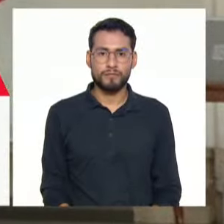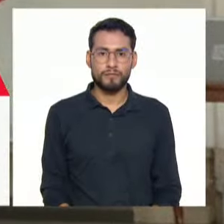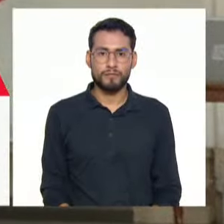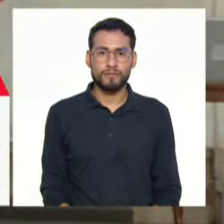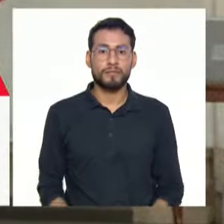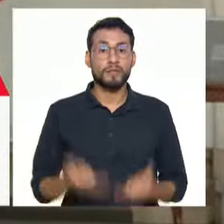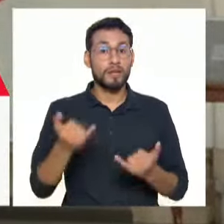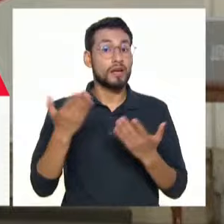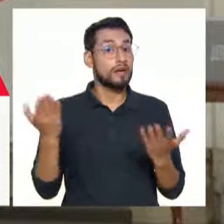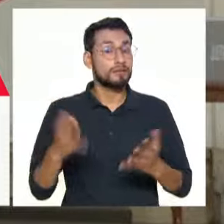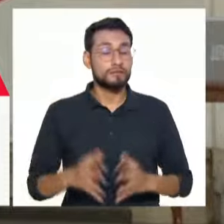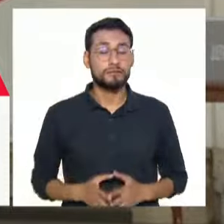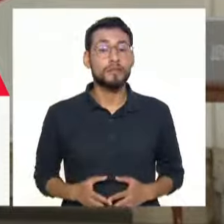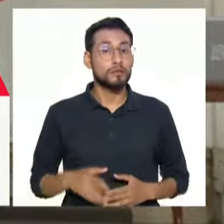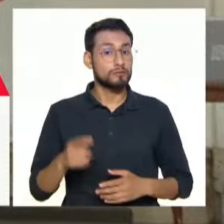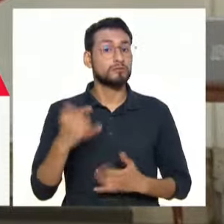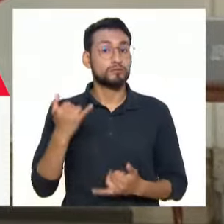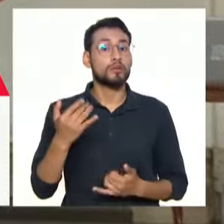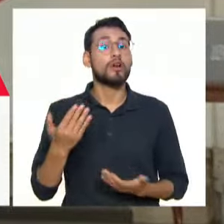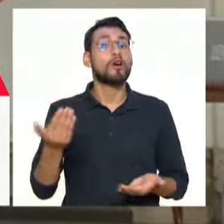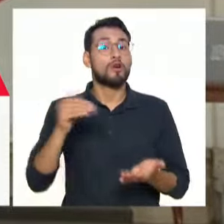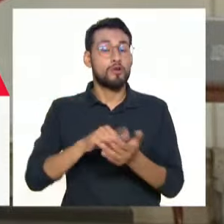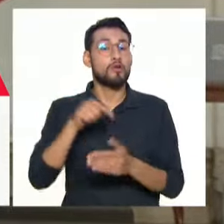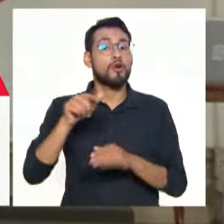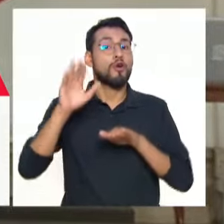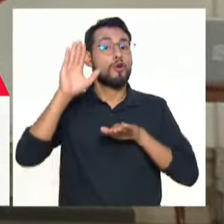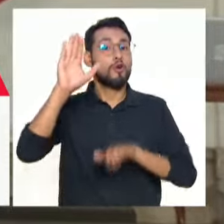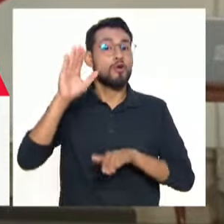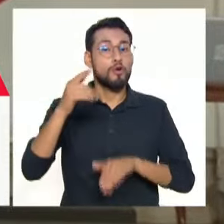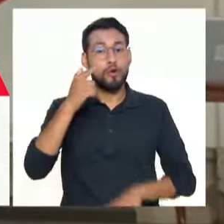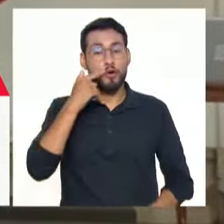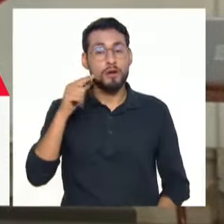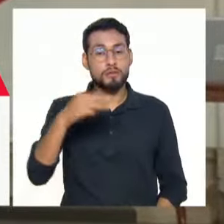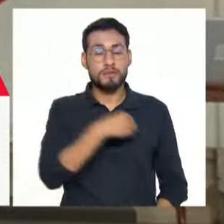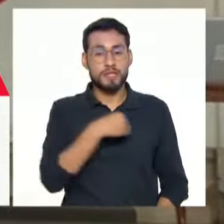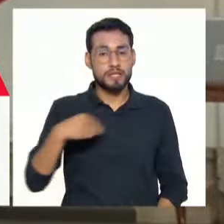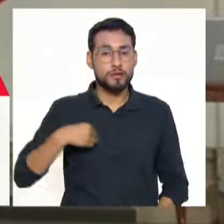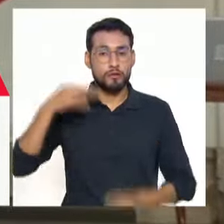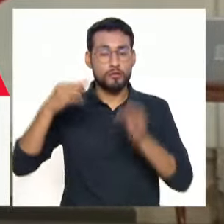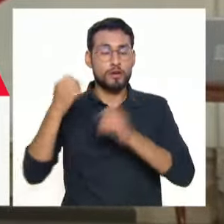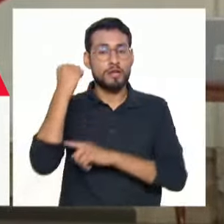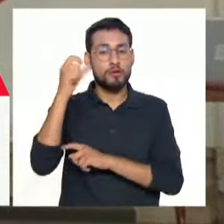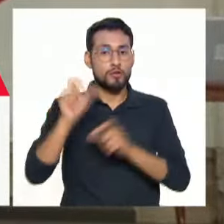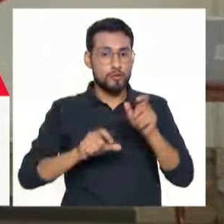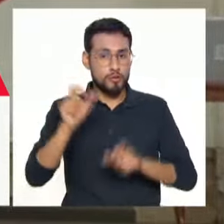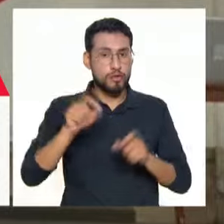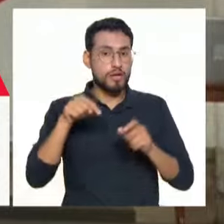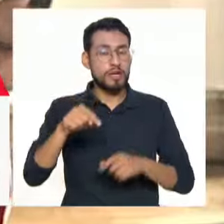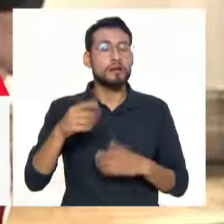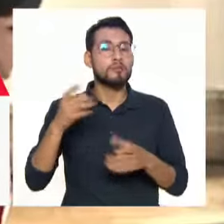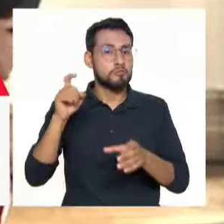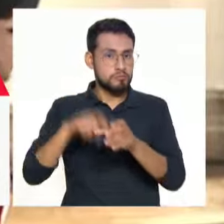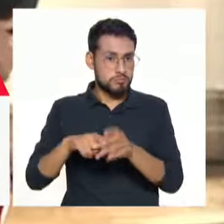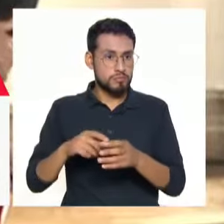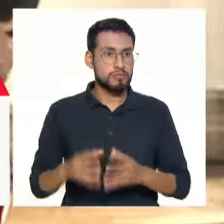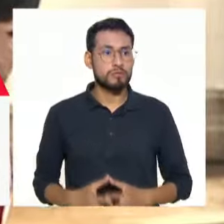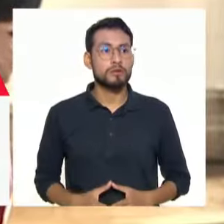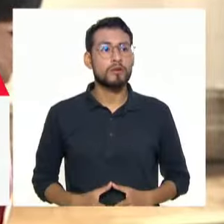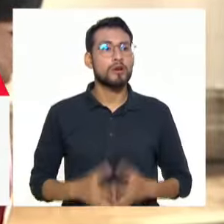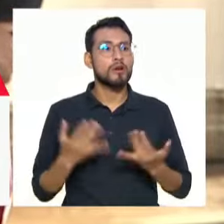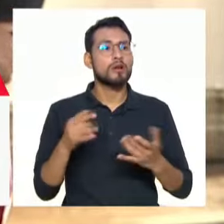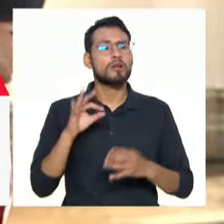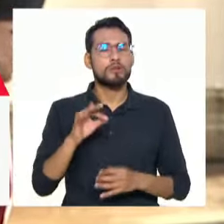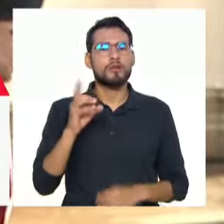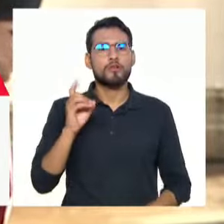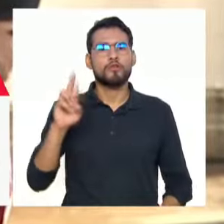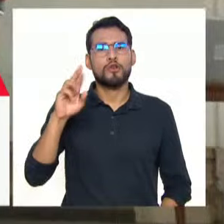Ahí escuchábamos una vez más la juramentación del ministro de Justicia y Derechos Humanos en esta cartera, como es